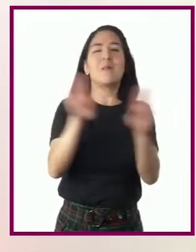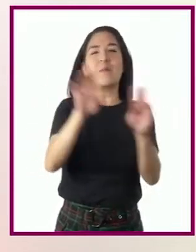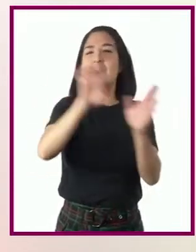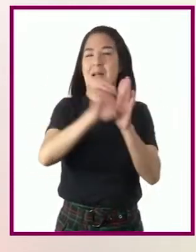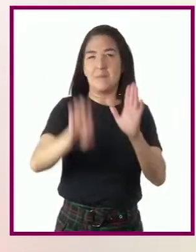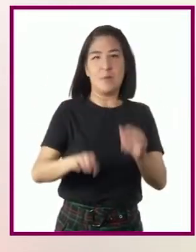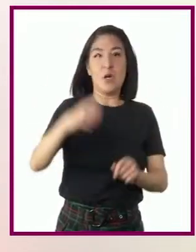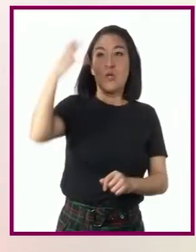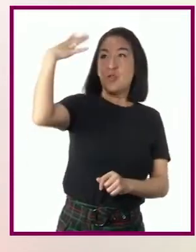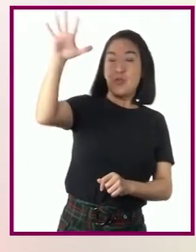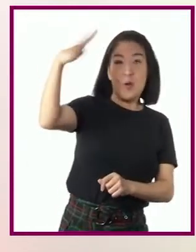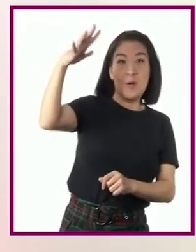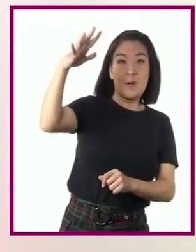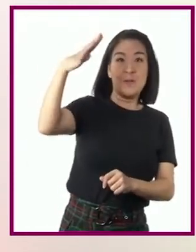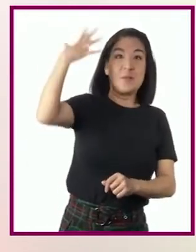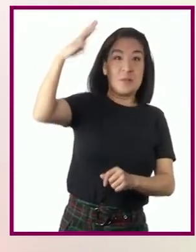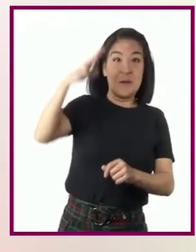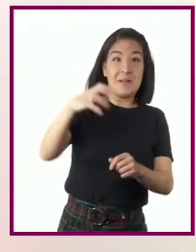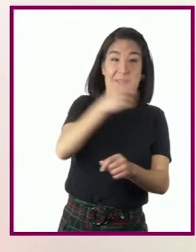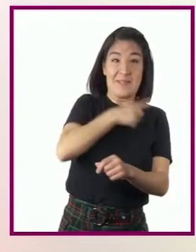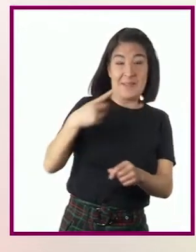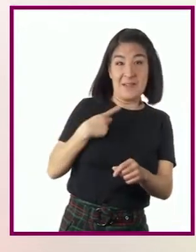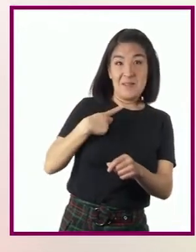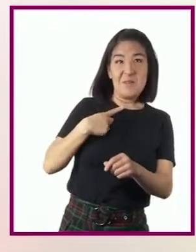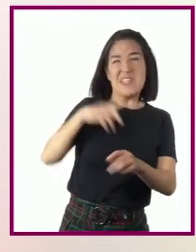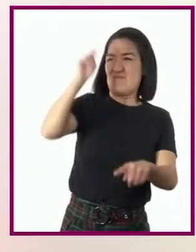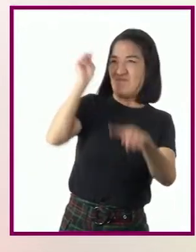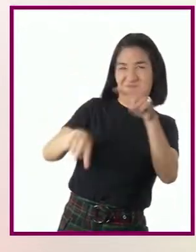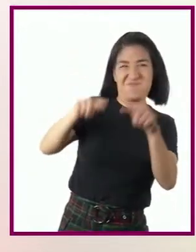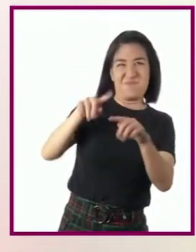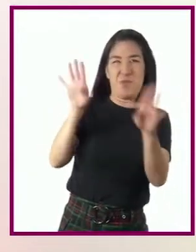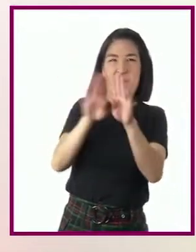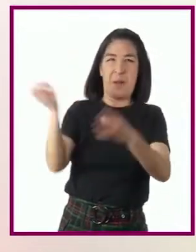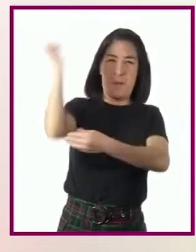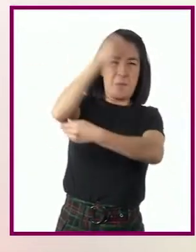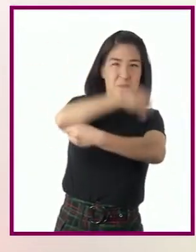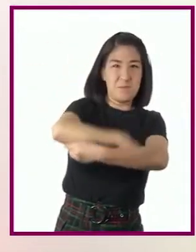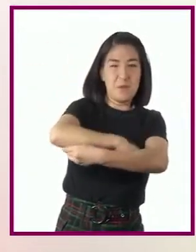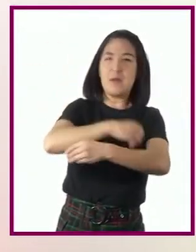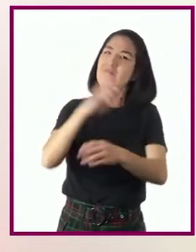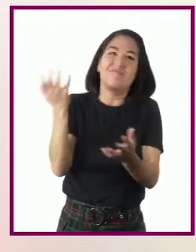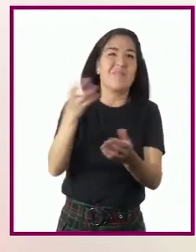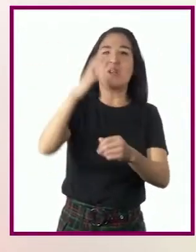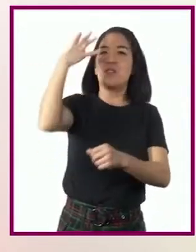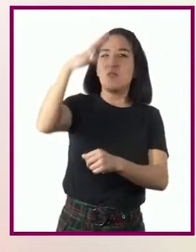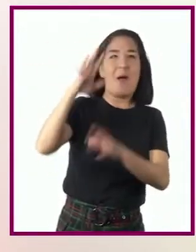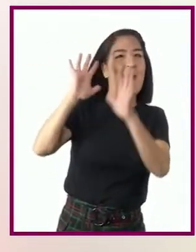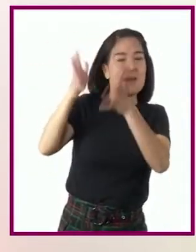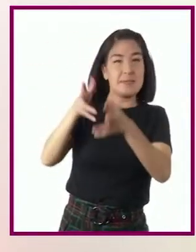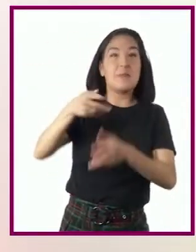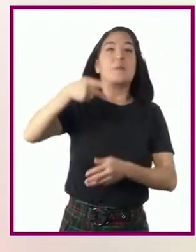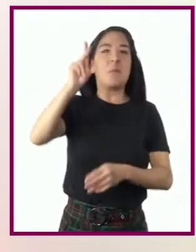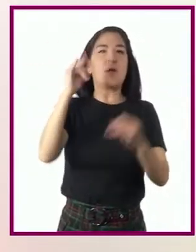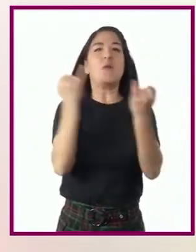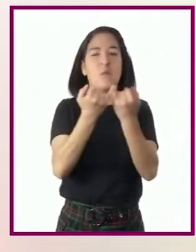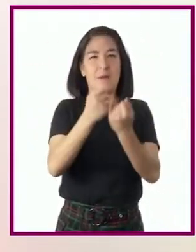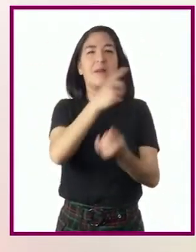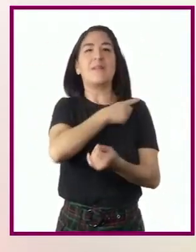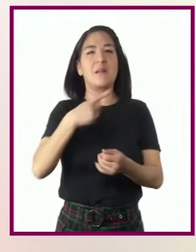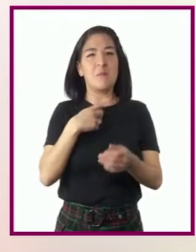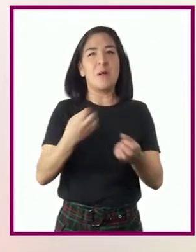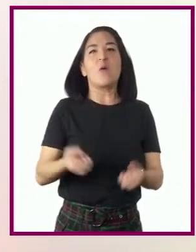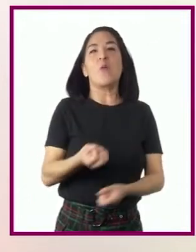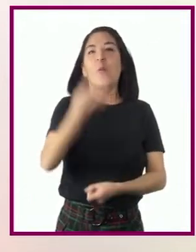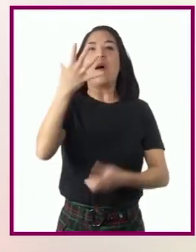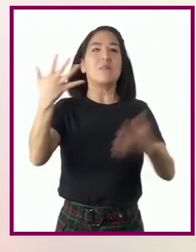está allí y no podemos controlar que salga o no, pero sí podemos regular cuánto calor queremos sentir o si nos